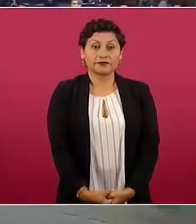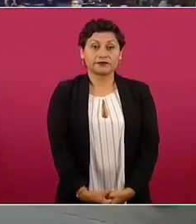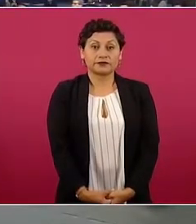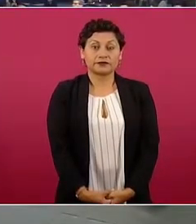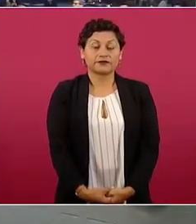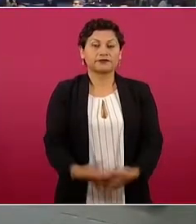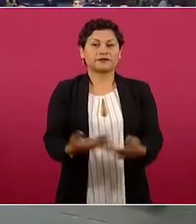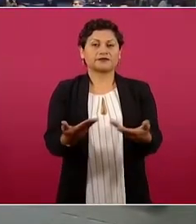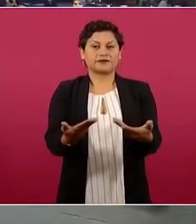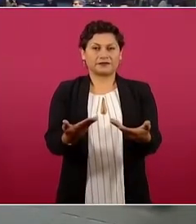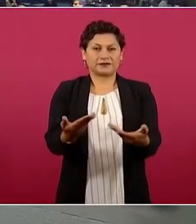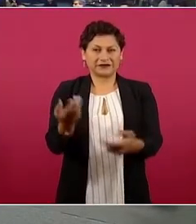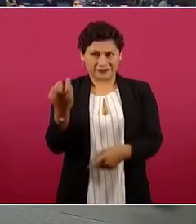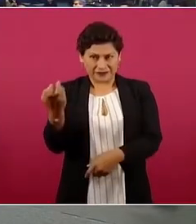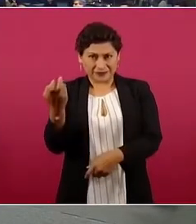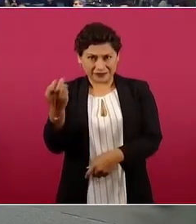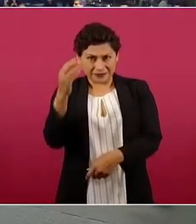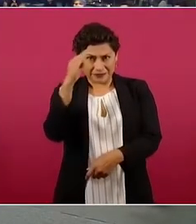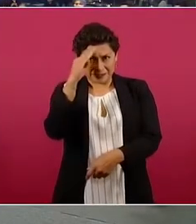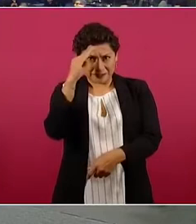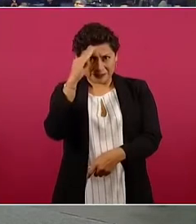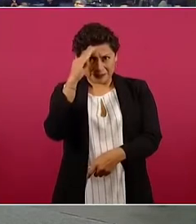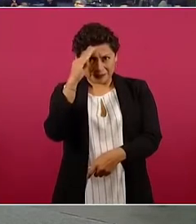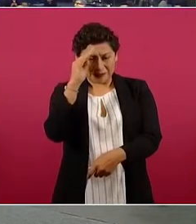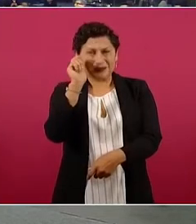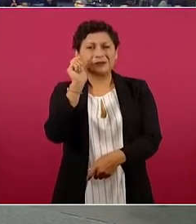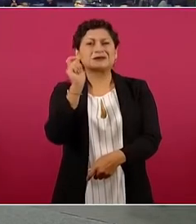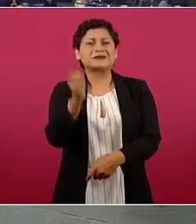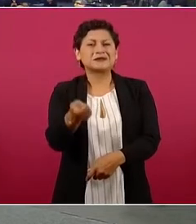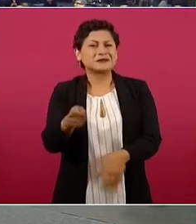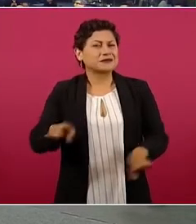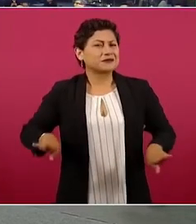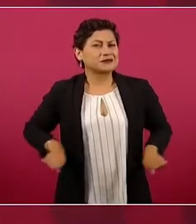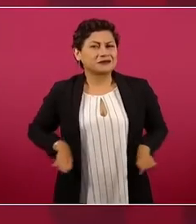Ese es el pensamiento conservador.